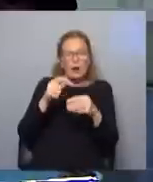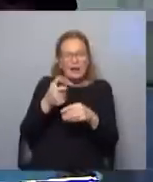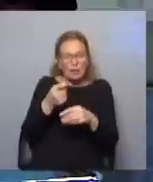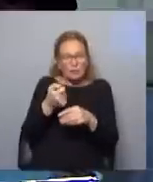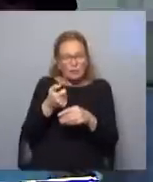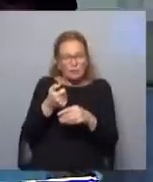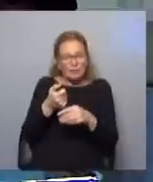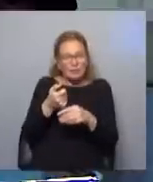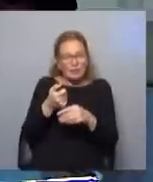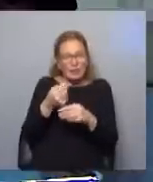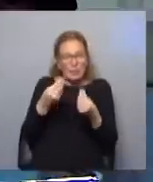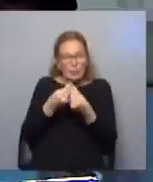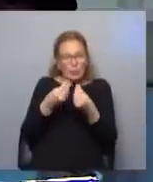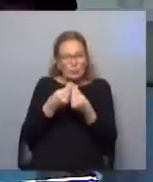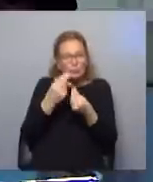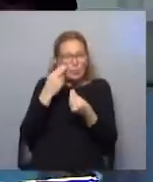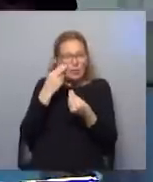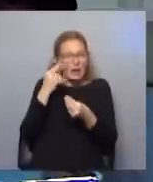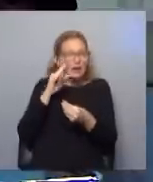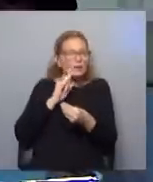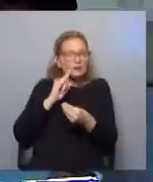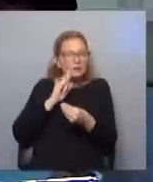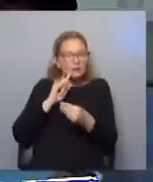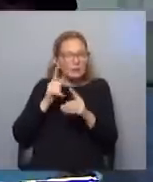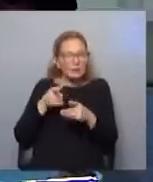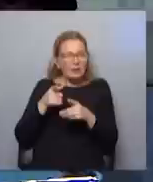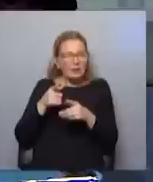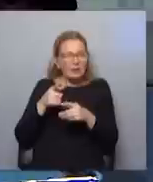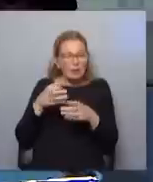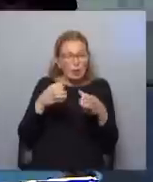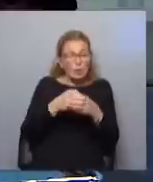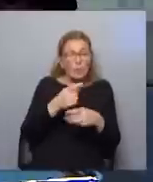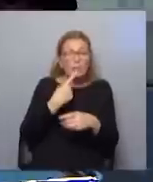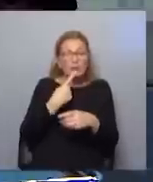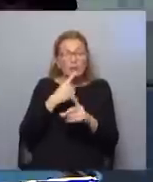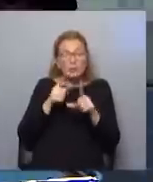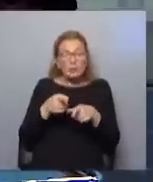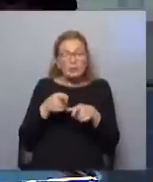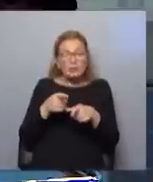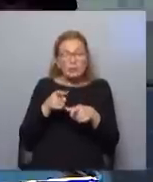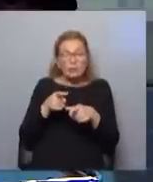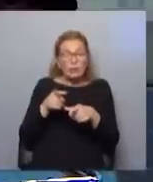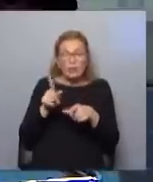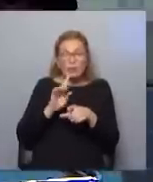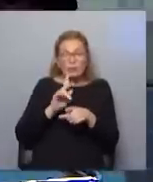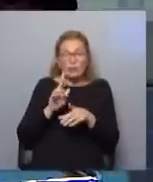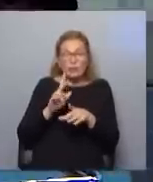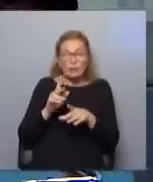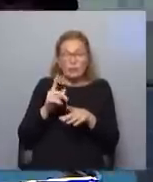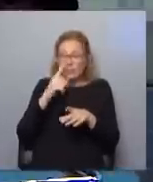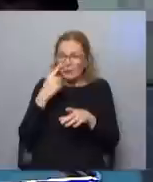y tuvieron mil problemas o los lecheros que son a veces de tu fuerza política y no tuviste la